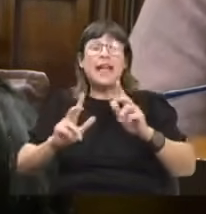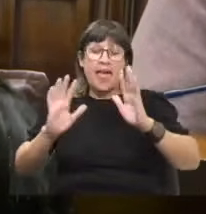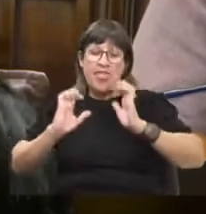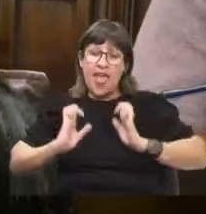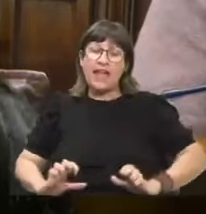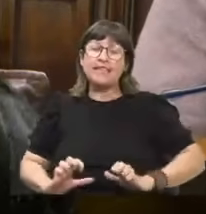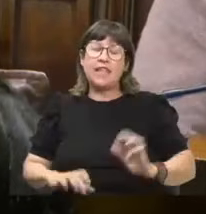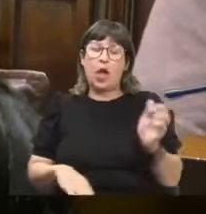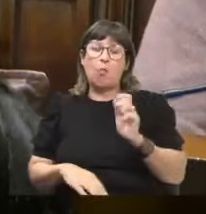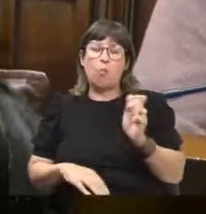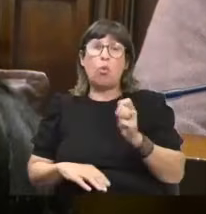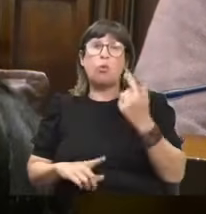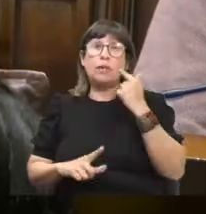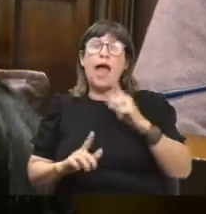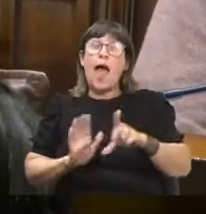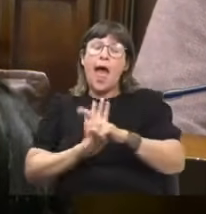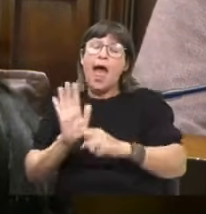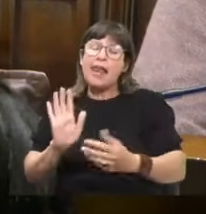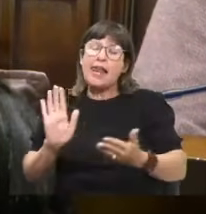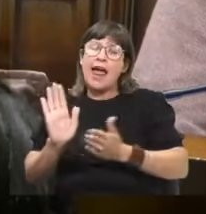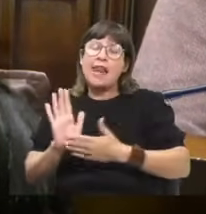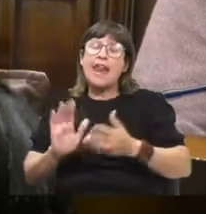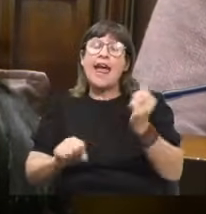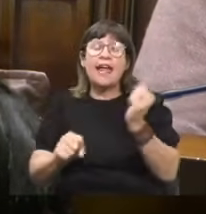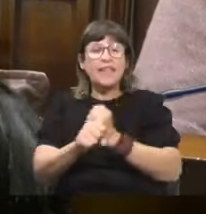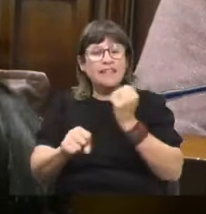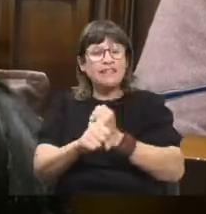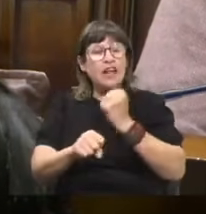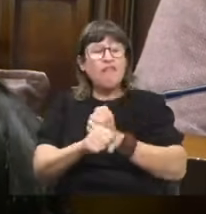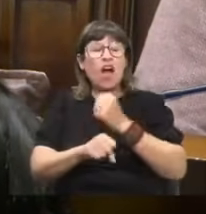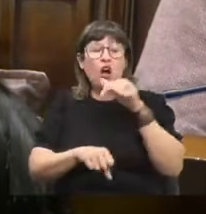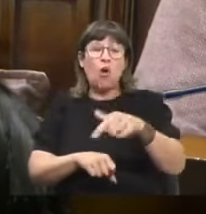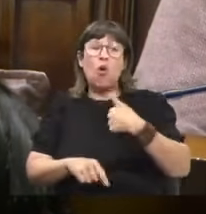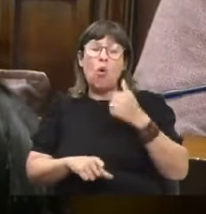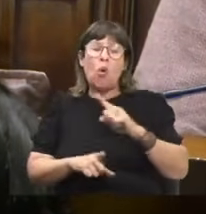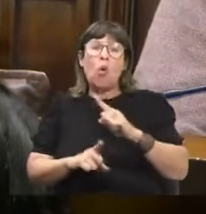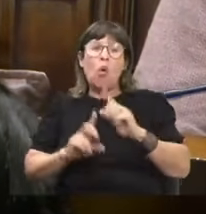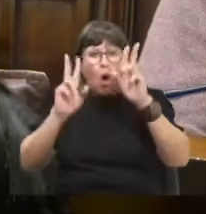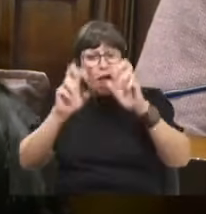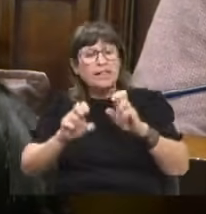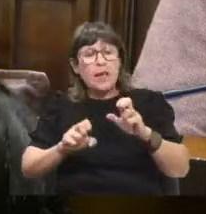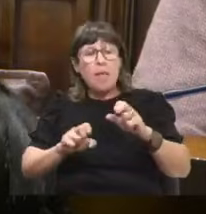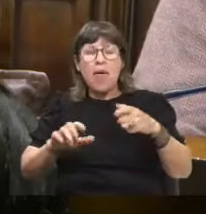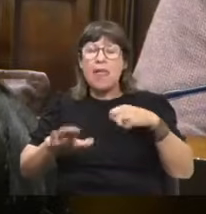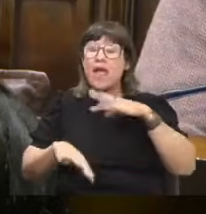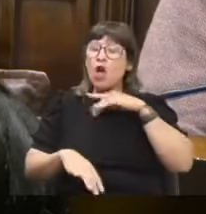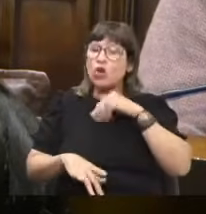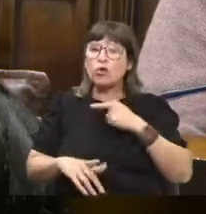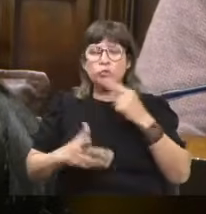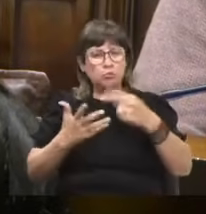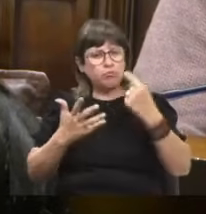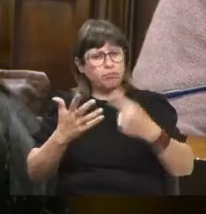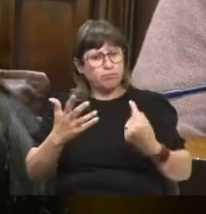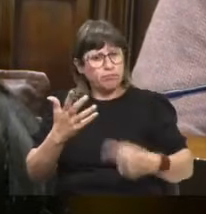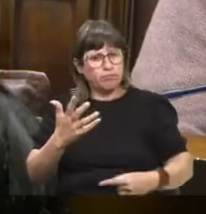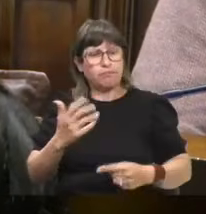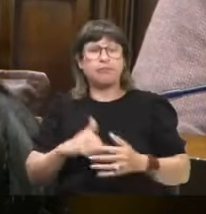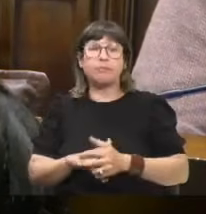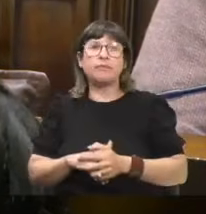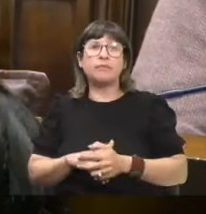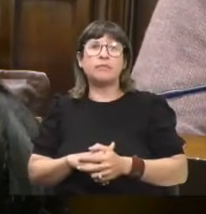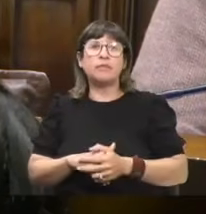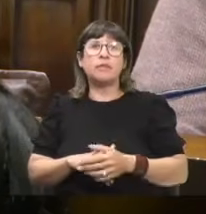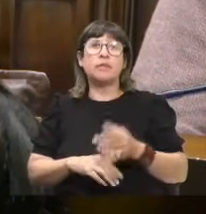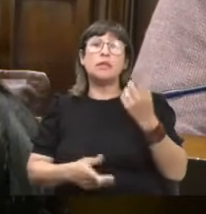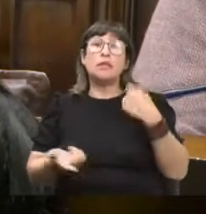pública, la legalidad en el ejercicio de la función, los temas de corrupción, etc. En